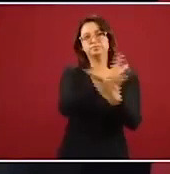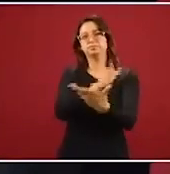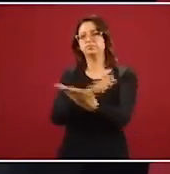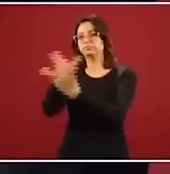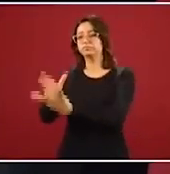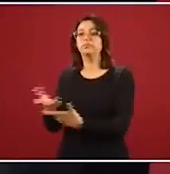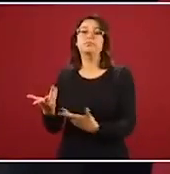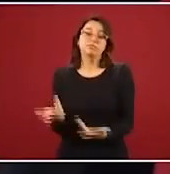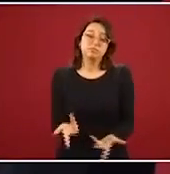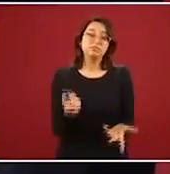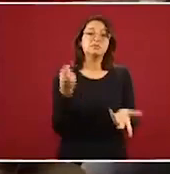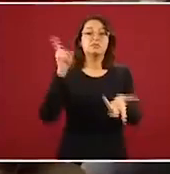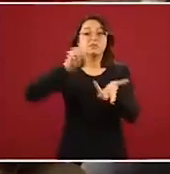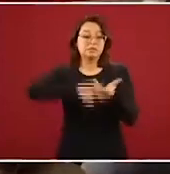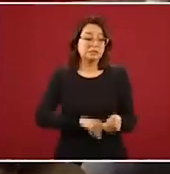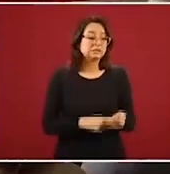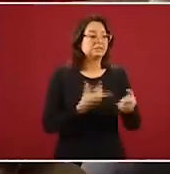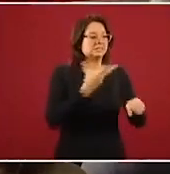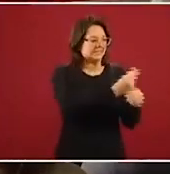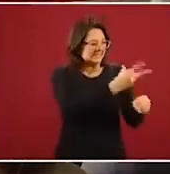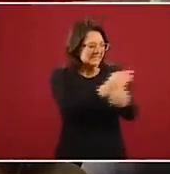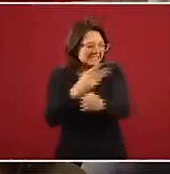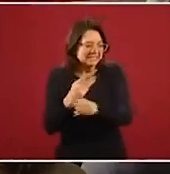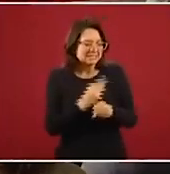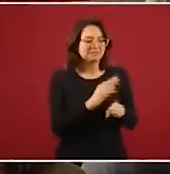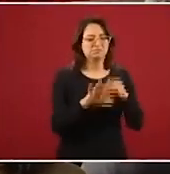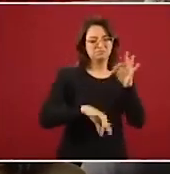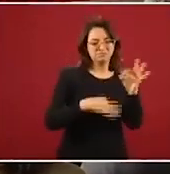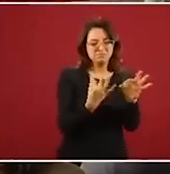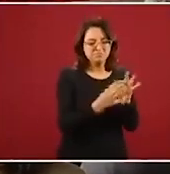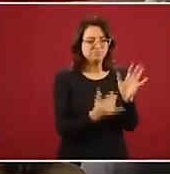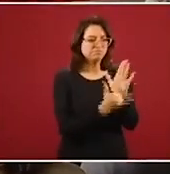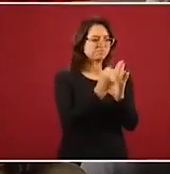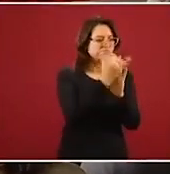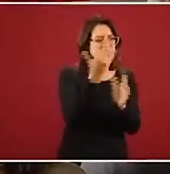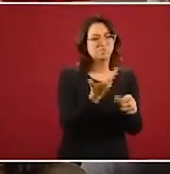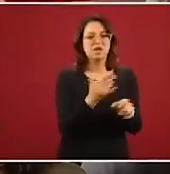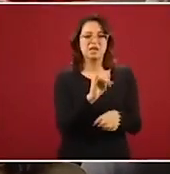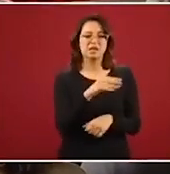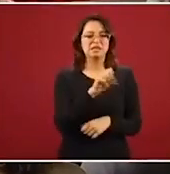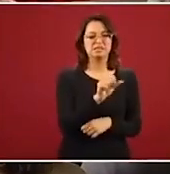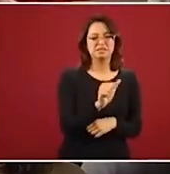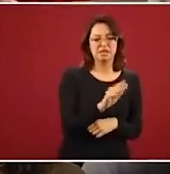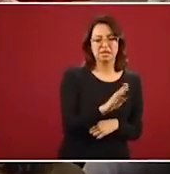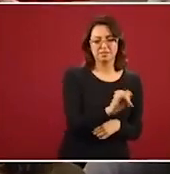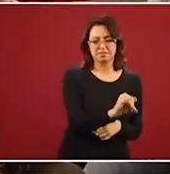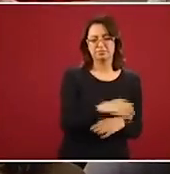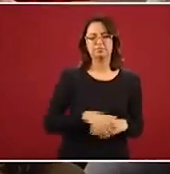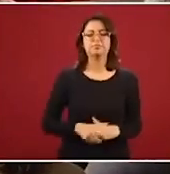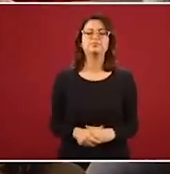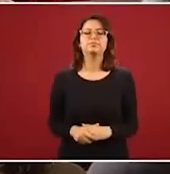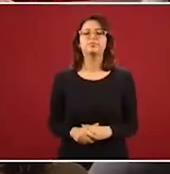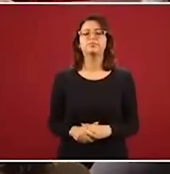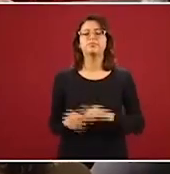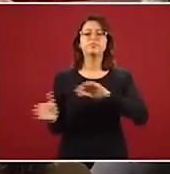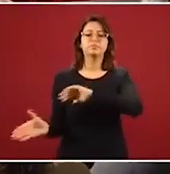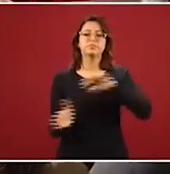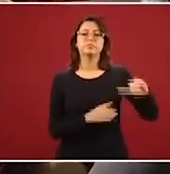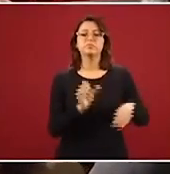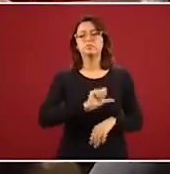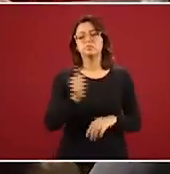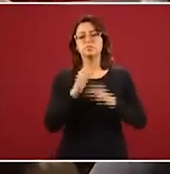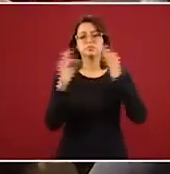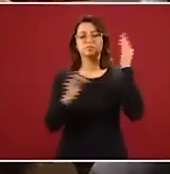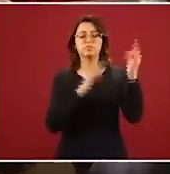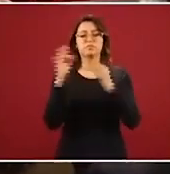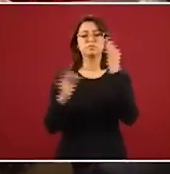capacidad instalada a través de la coordinación del Instituto de Salud para el Bienestar. Otra muy buena noticia, el maestro Zoe